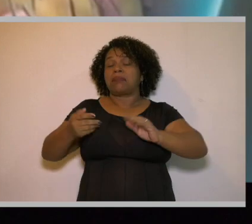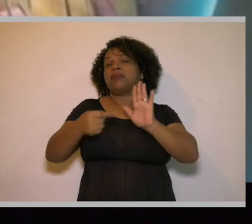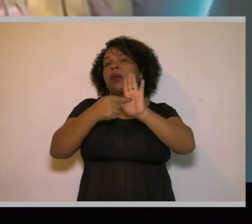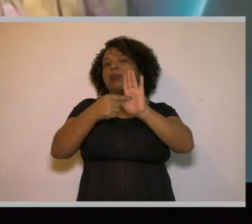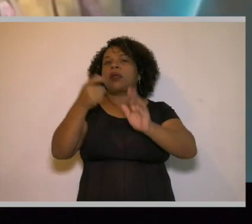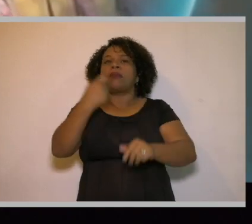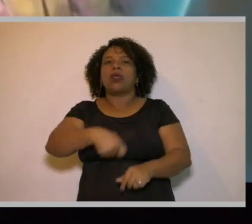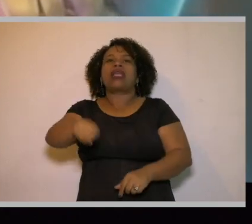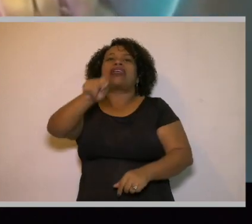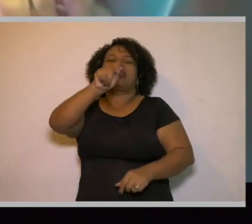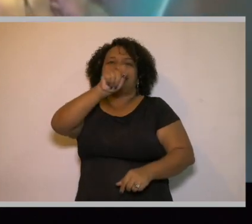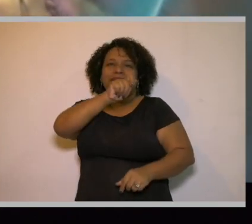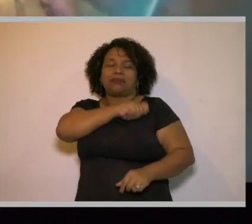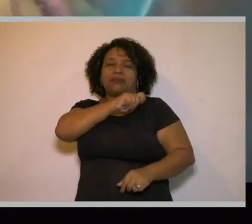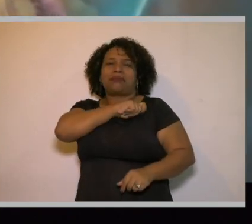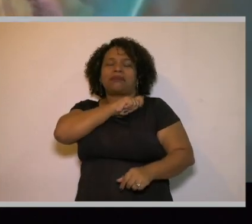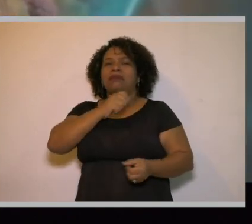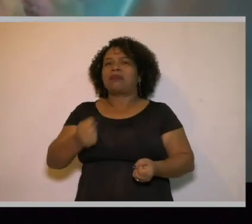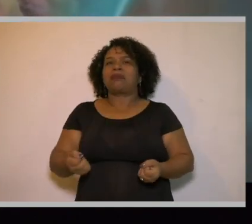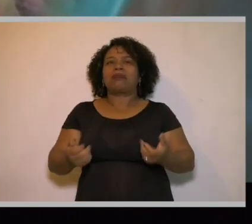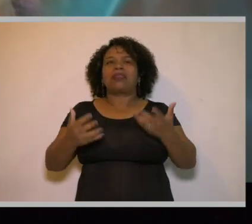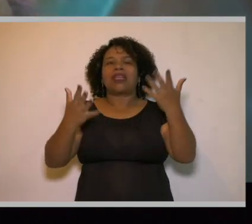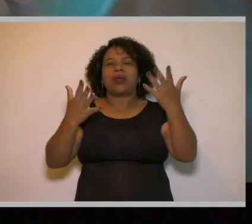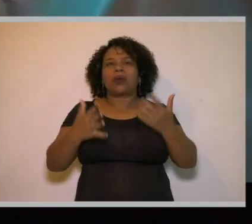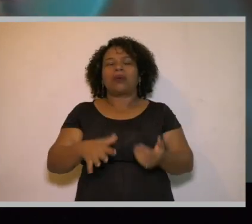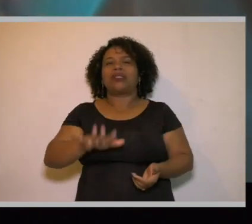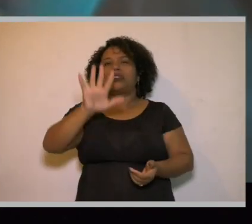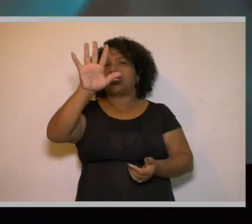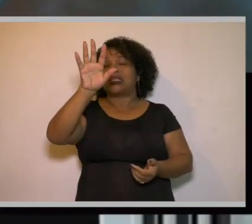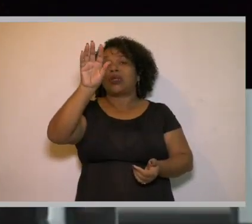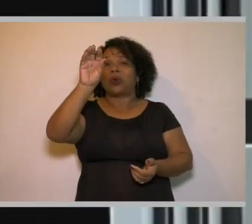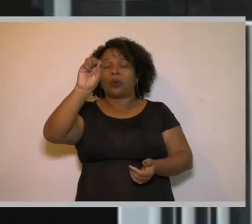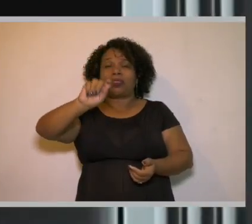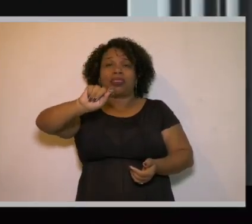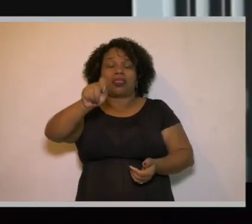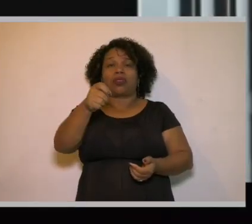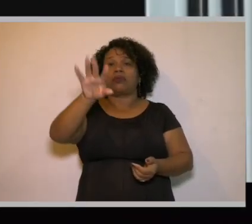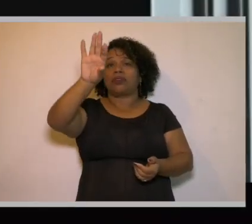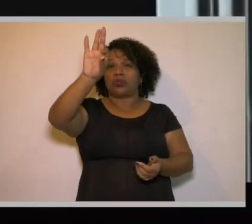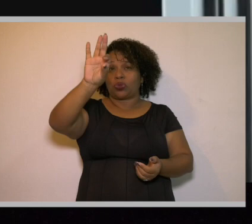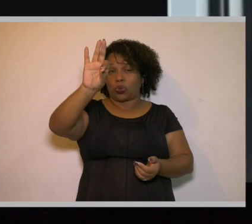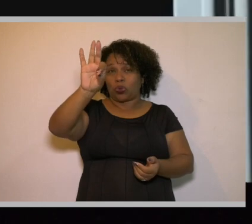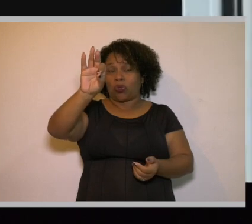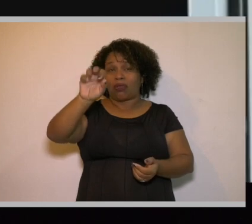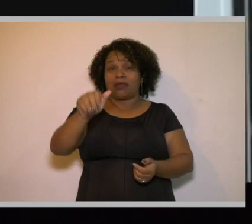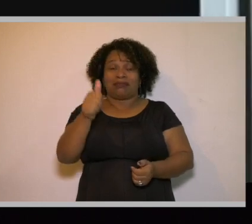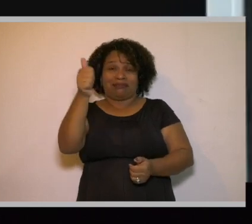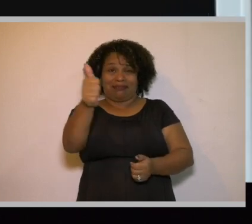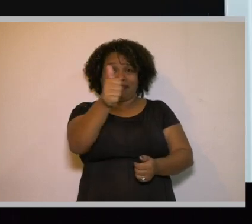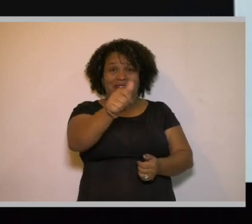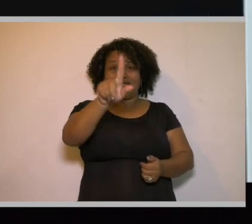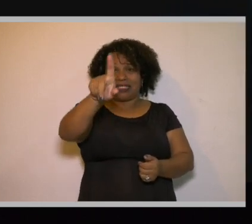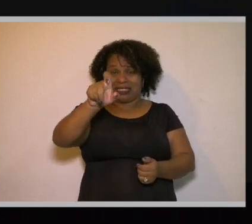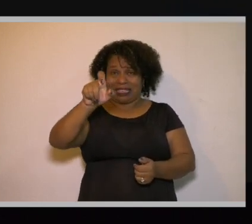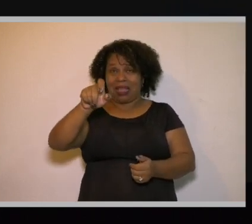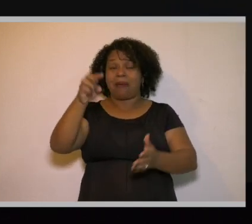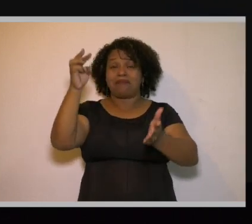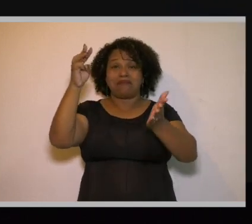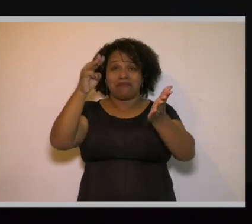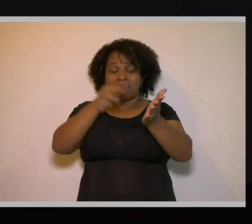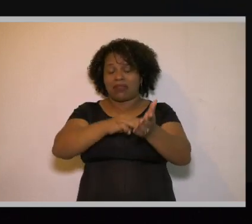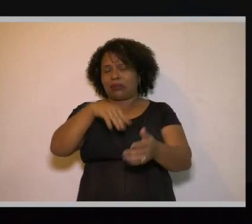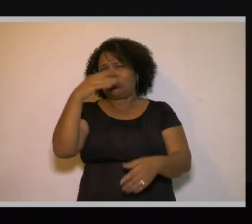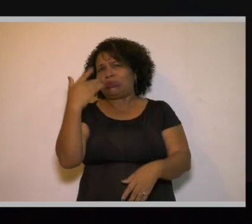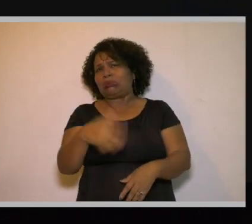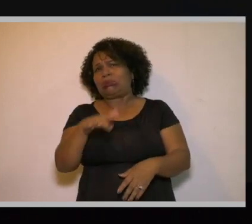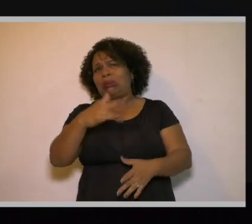y solo en España estos nuevos pacientes se suman anualmente a una media que se sitúa en los 50,9 casos por cada 100.000 habitantes, lo